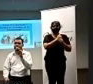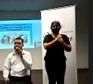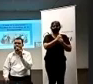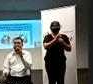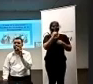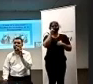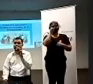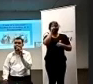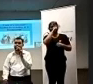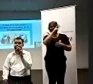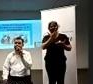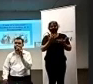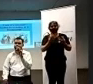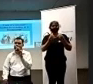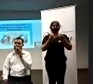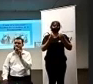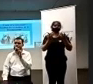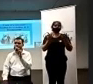ya me desesperaba.